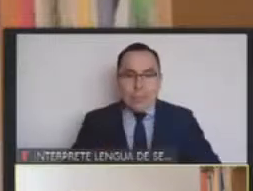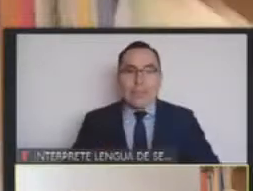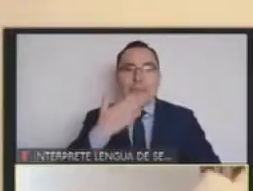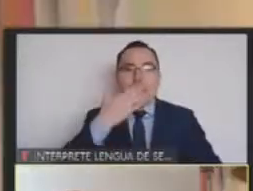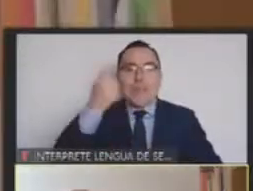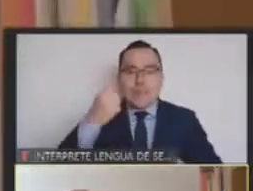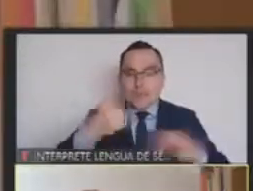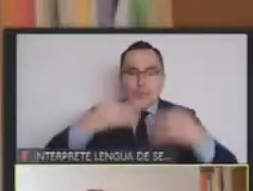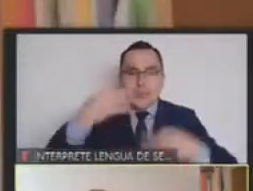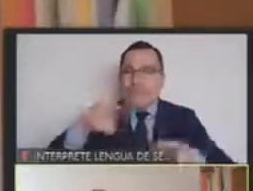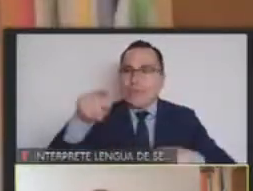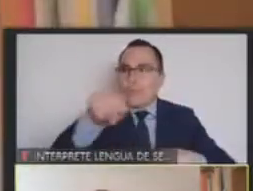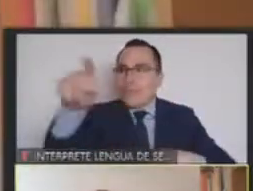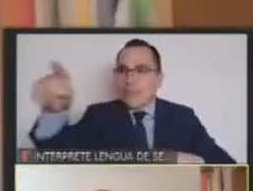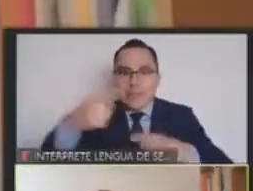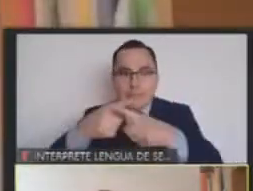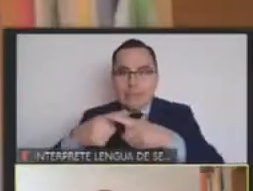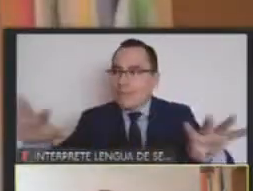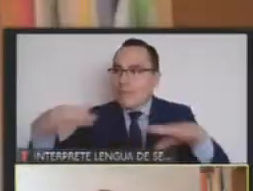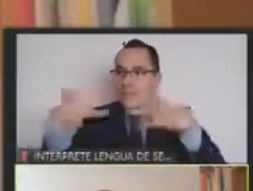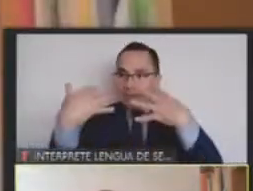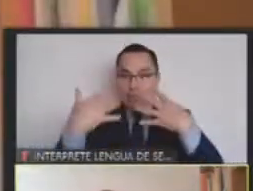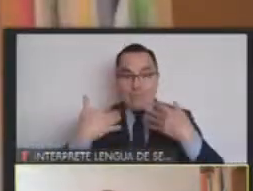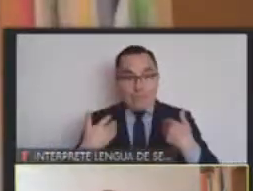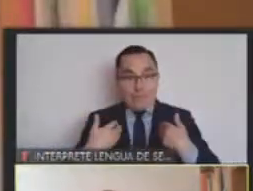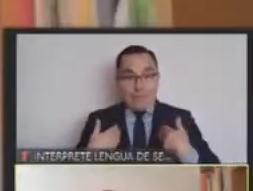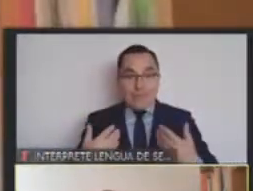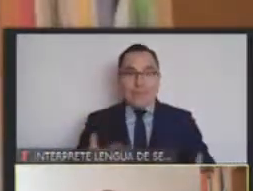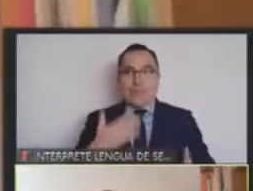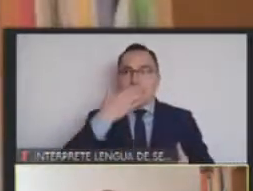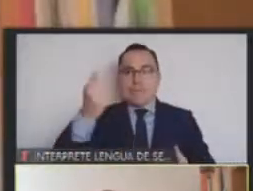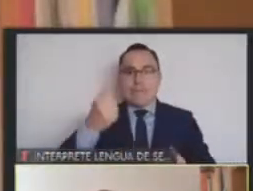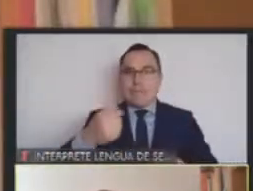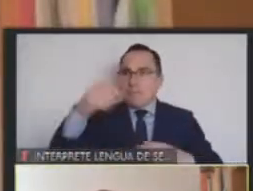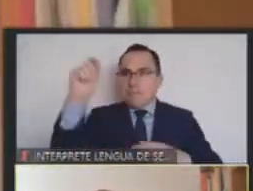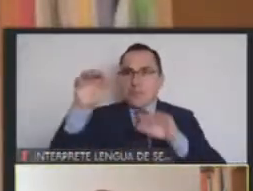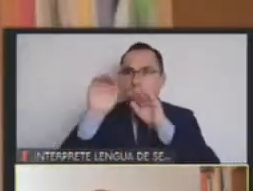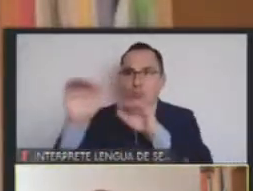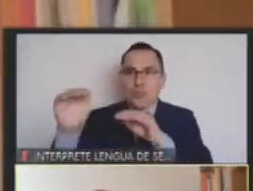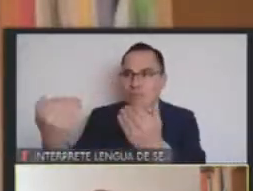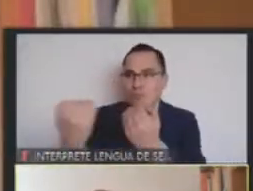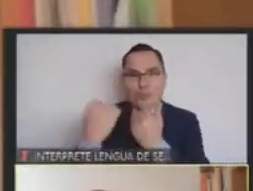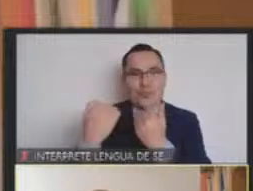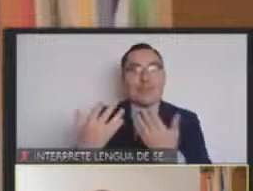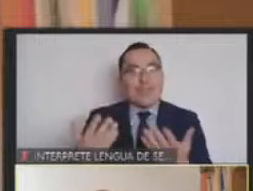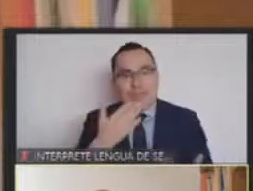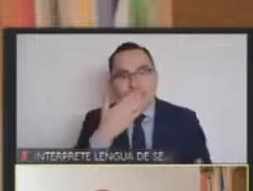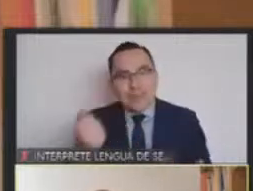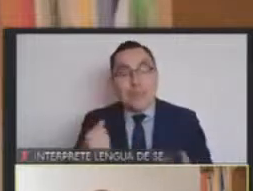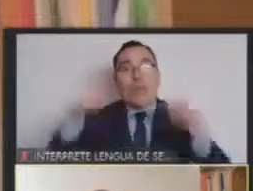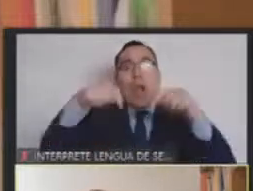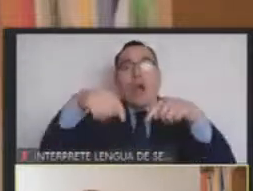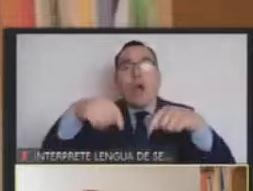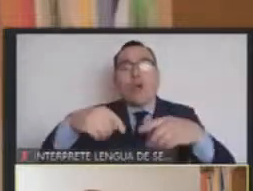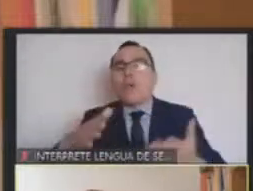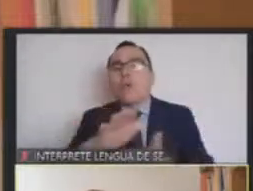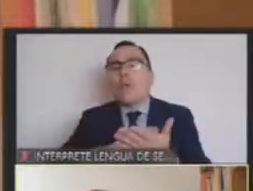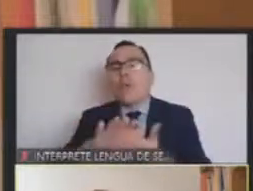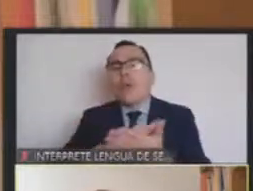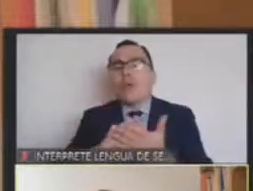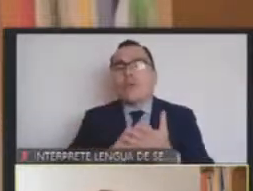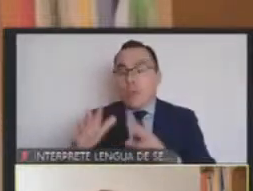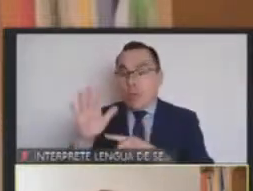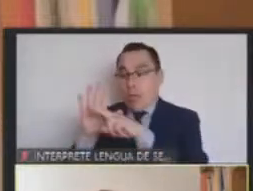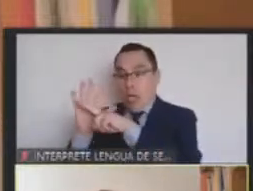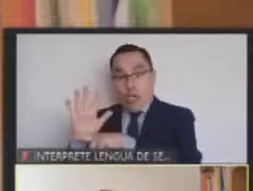en nuestra sociedad todas las actividades. Ya en los últimos tiempos se ha generalizado la idea de aplicar no solo las normas